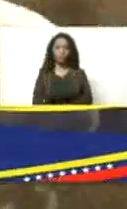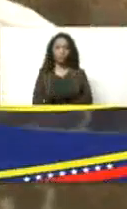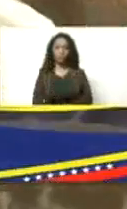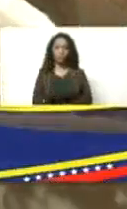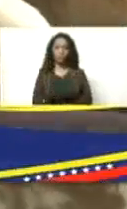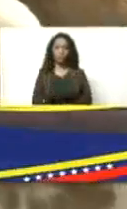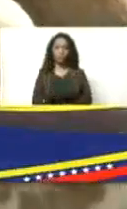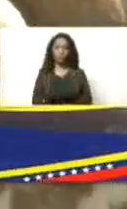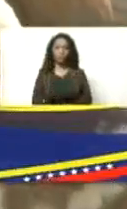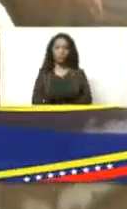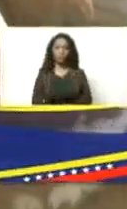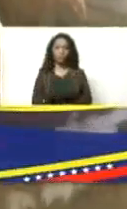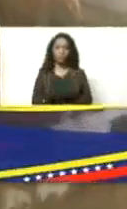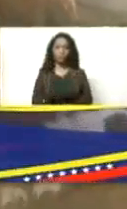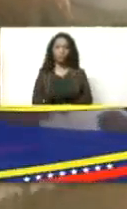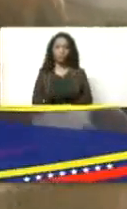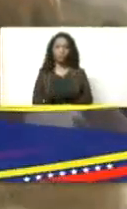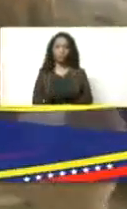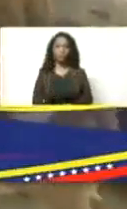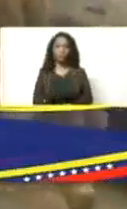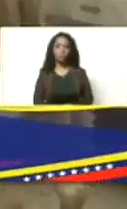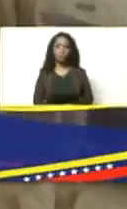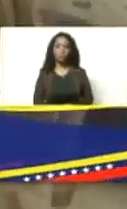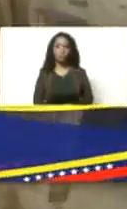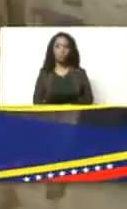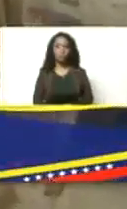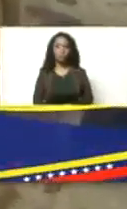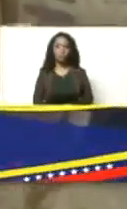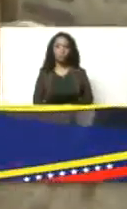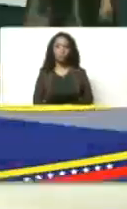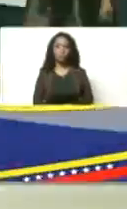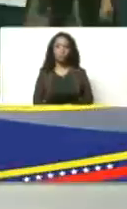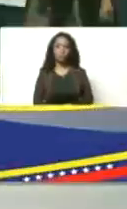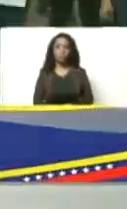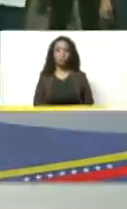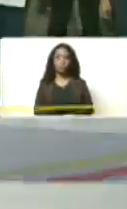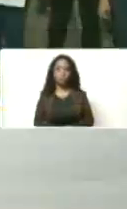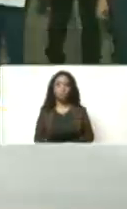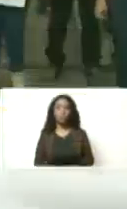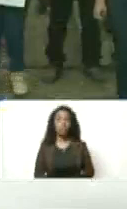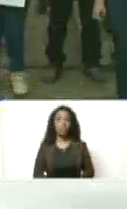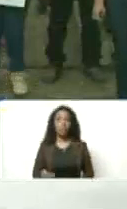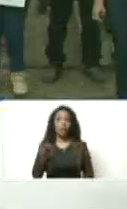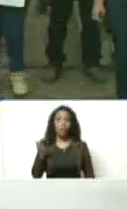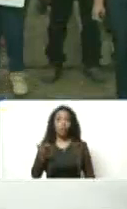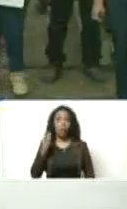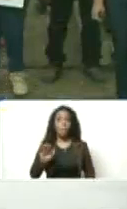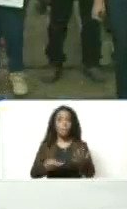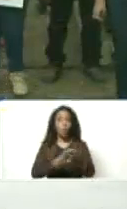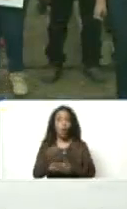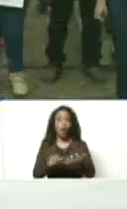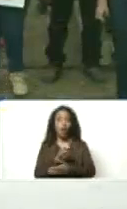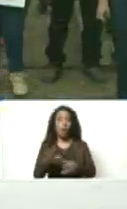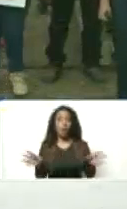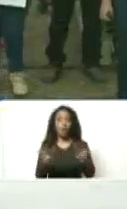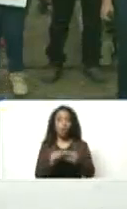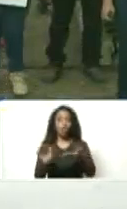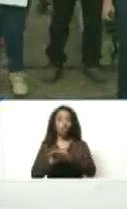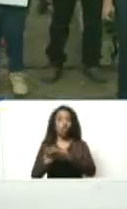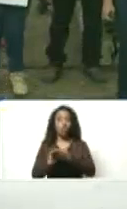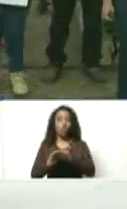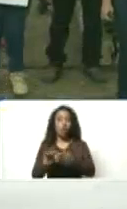tratando sin presión ante ghana importante problema concreto solución